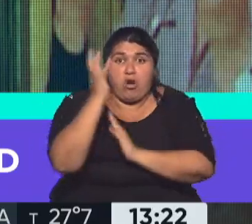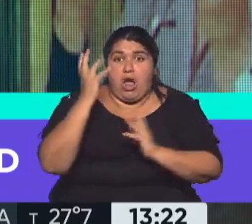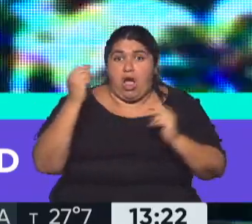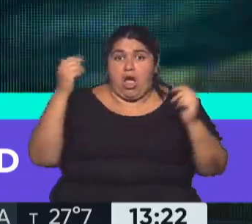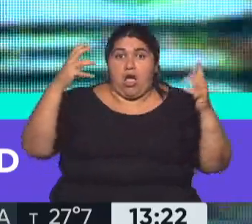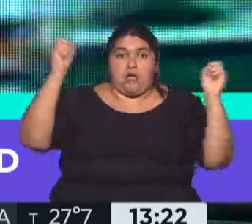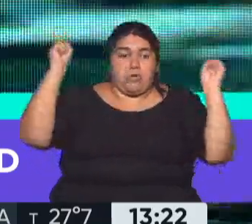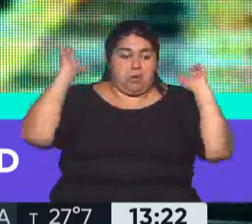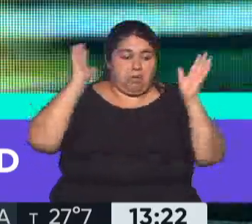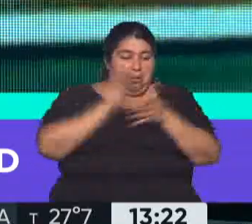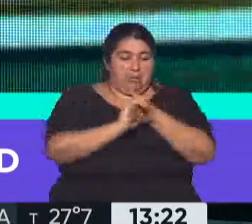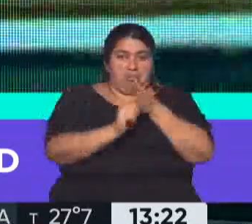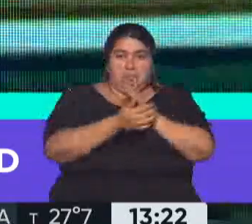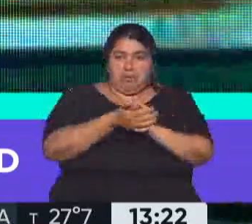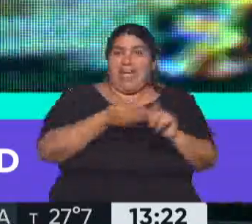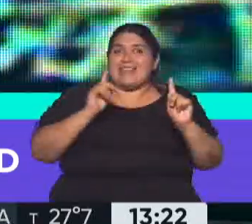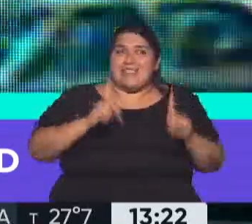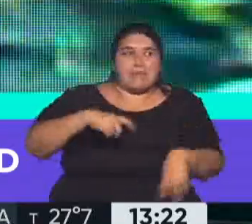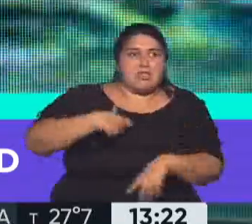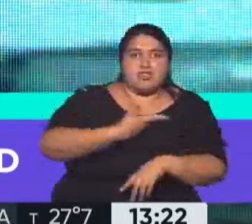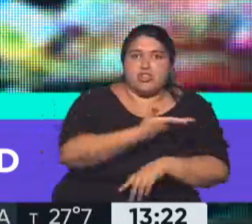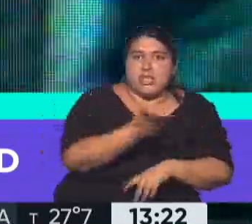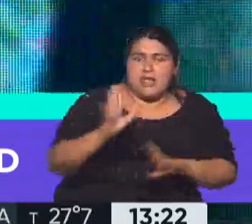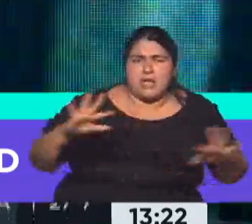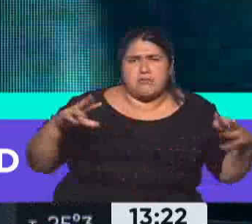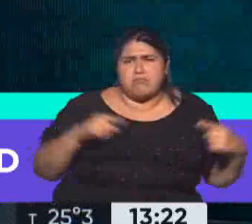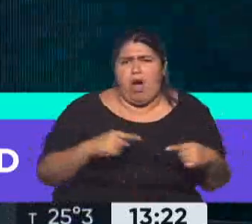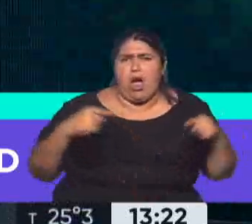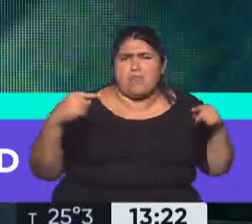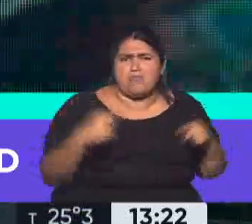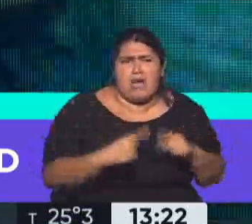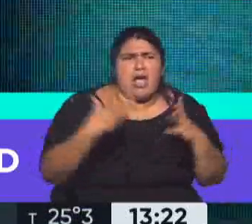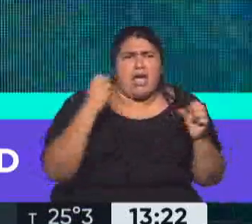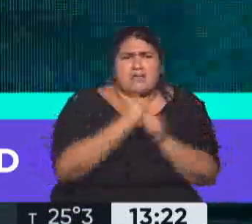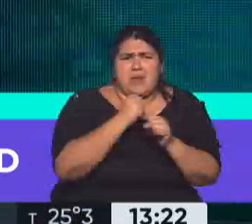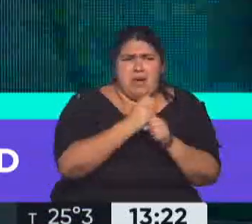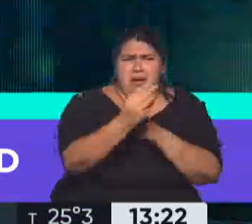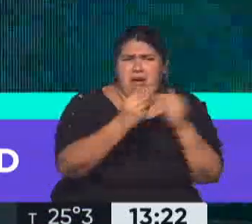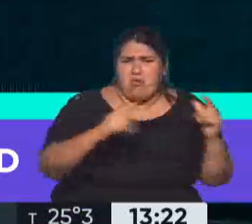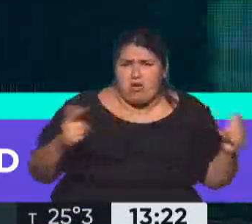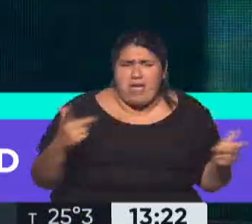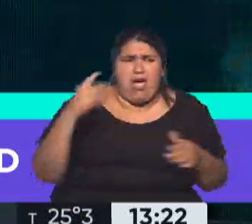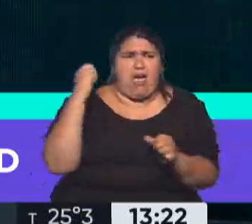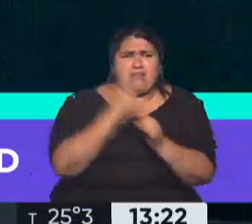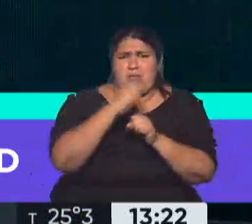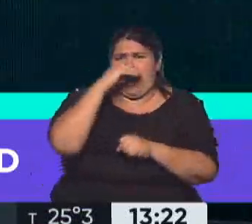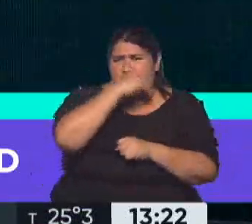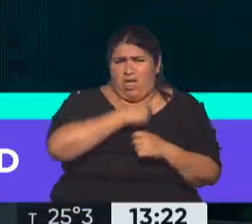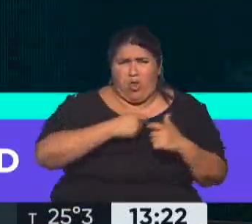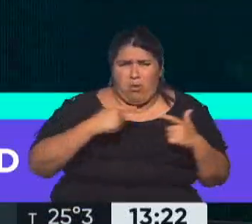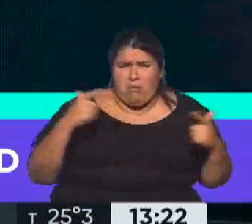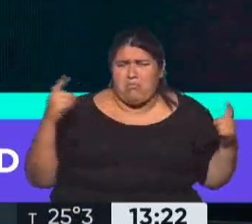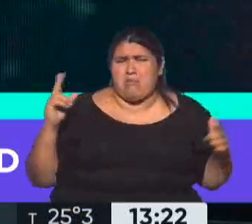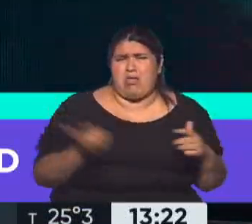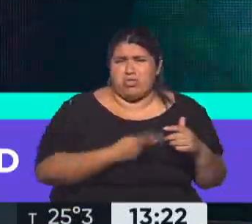en como los una que no tienen nada situación que ver con el social pueblo. que también era muy tensa, ¿no? Los Exactamente. altos niveles de desocupación, la precarización laboral, bueno, y todo lo que